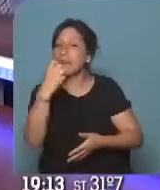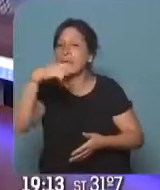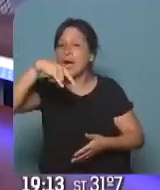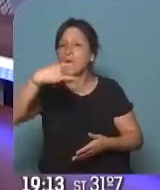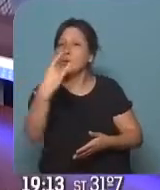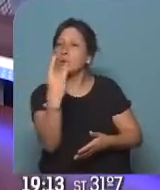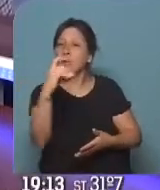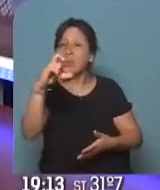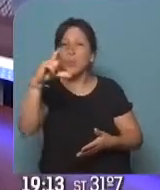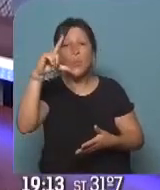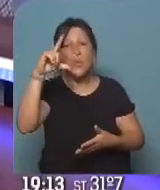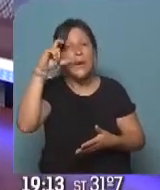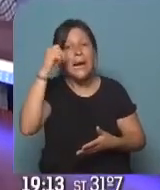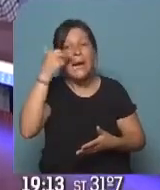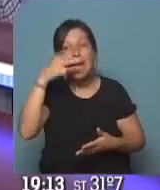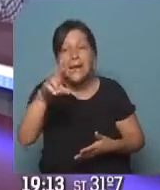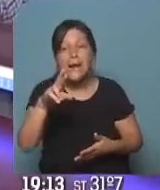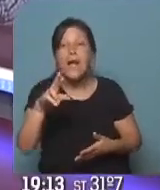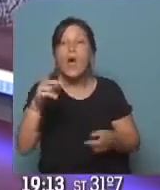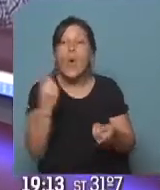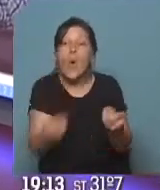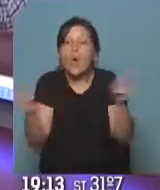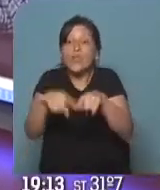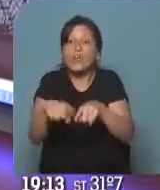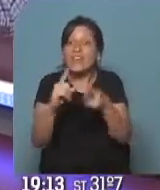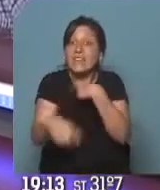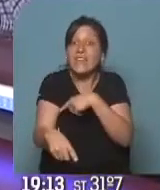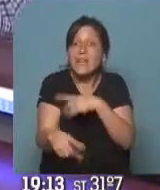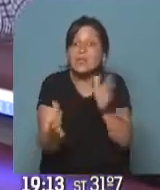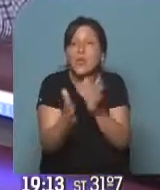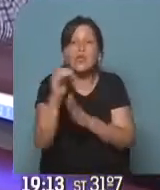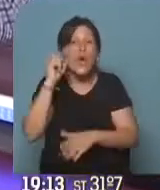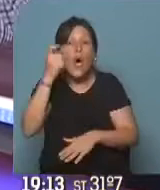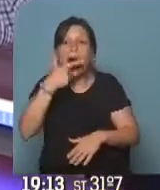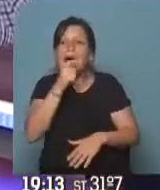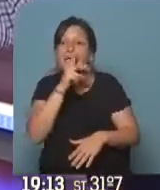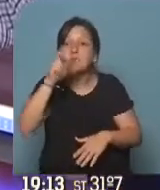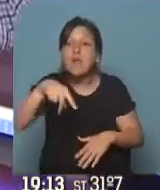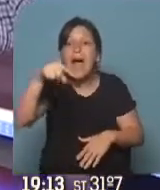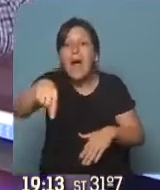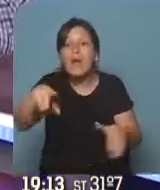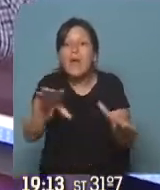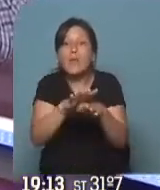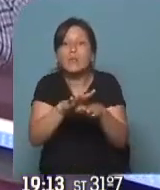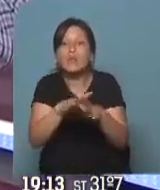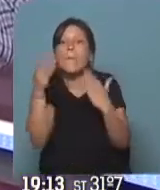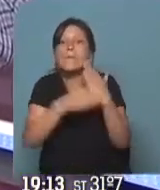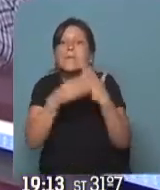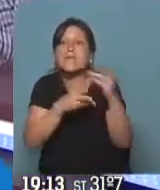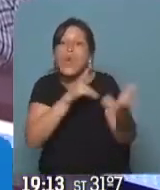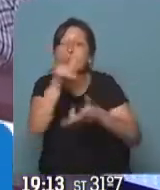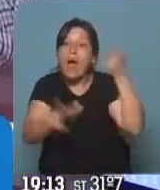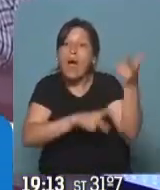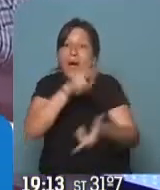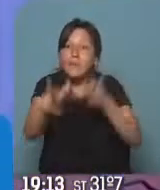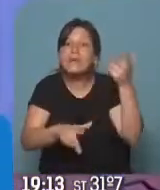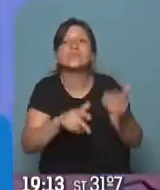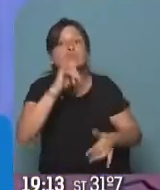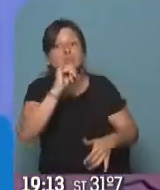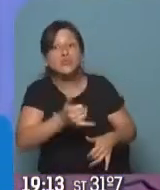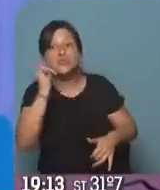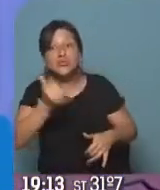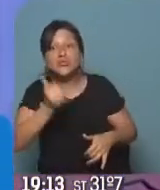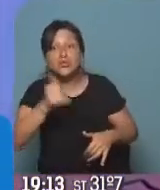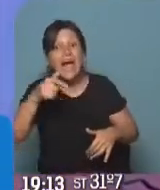Volvemos a tomar contacto con nuestro móvil, con Gastón Zulash, porque está hablando el ministro de Educación Nacional, Fino Chiaro. Así es, Gabriela, lo